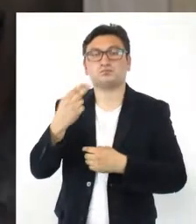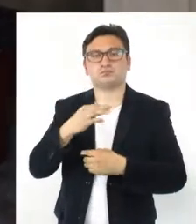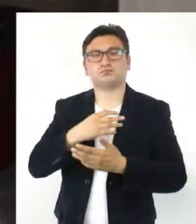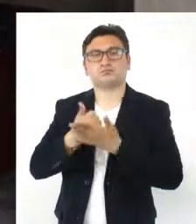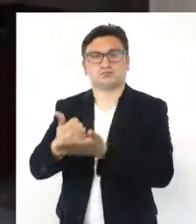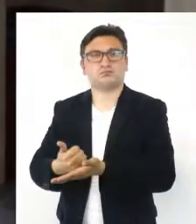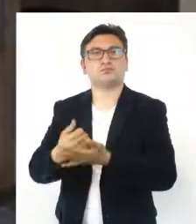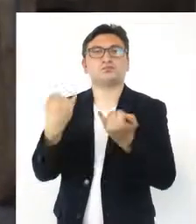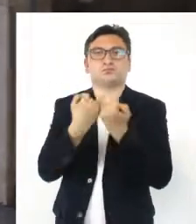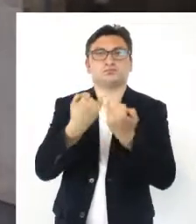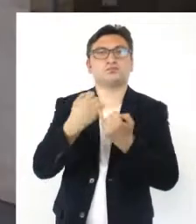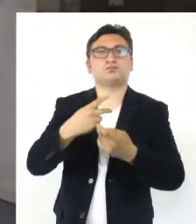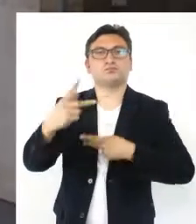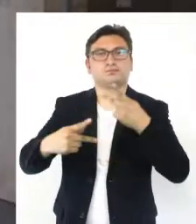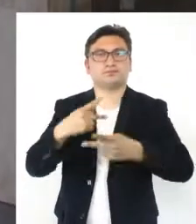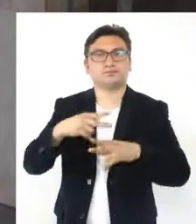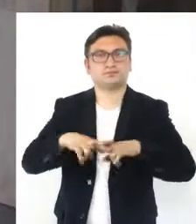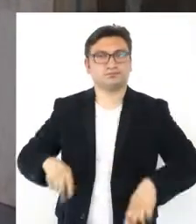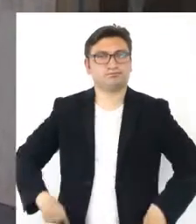silla en el área de paquetería.